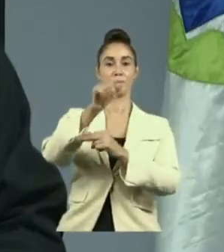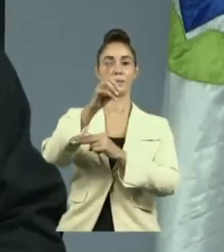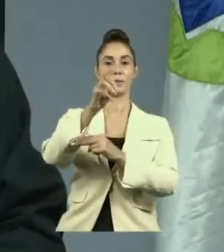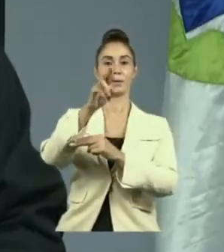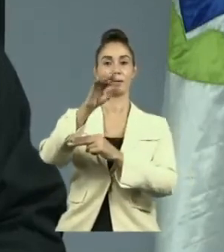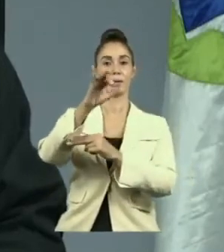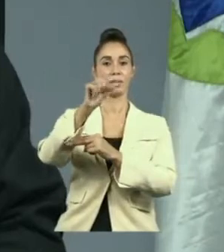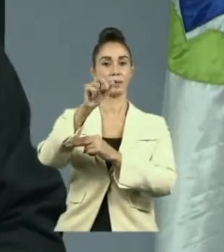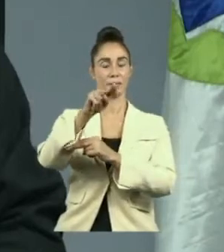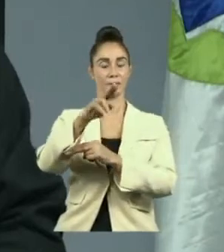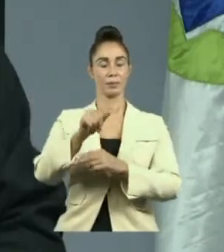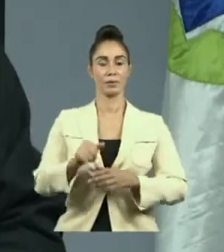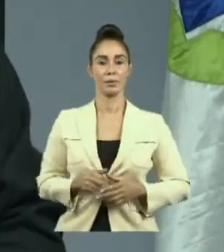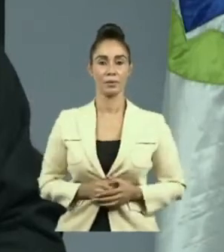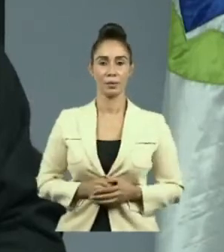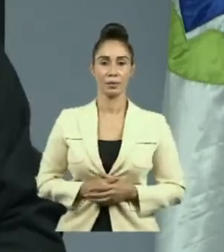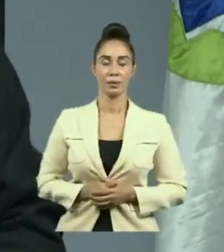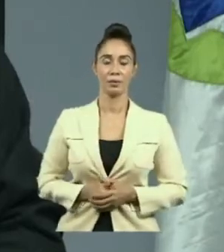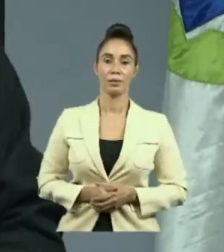micrófono por favor